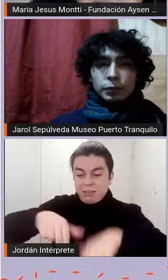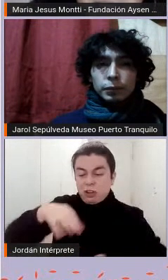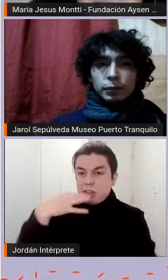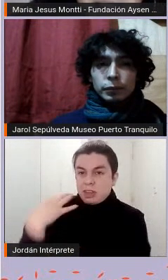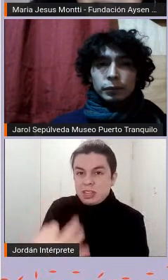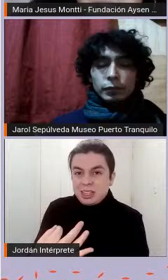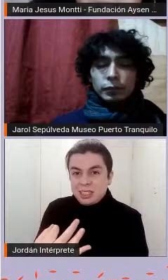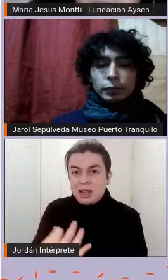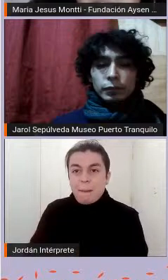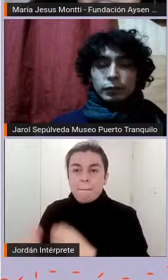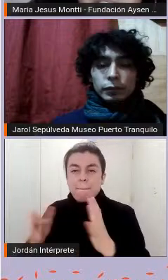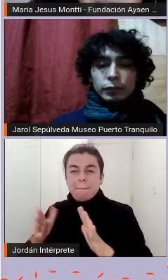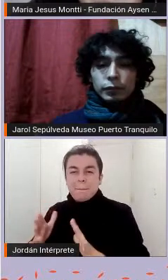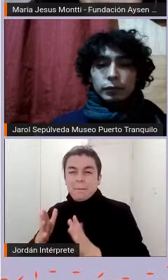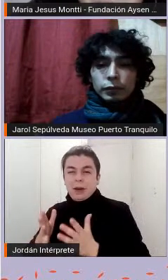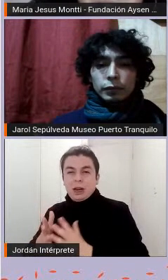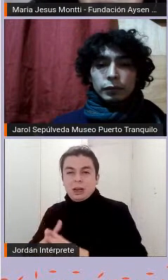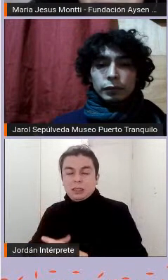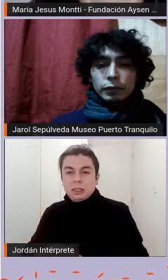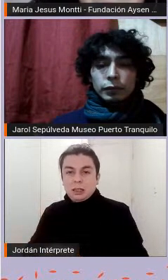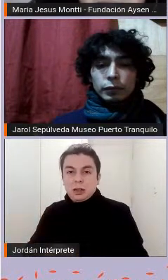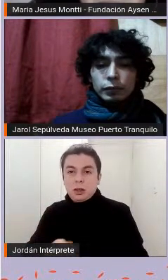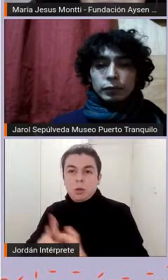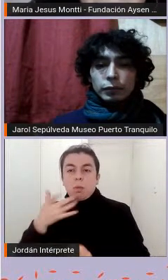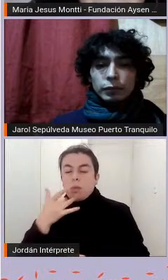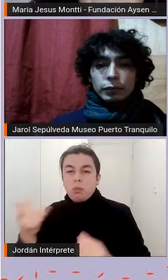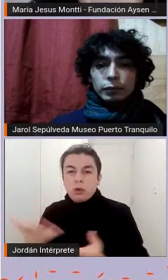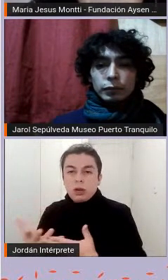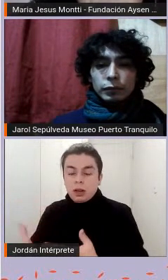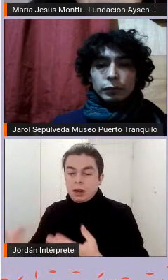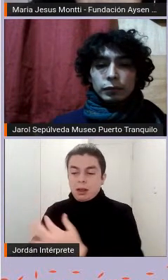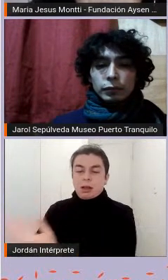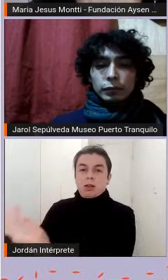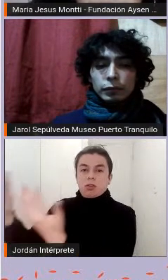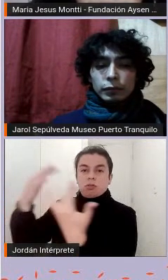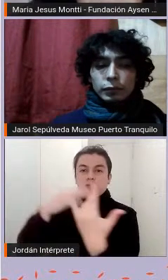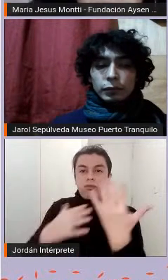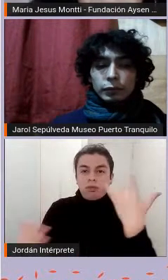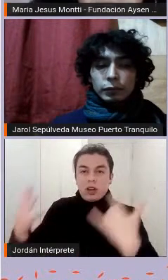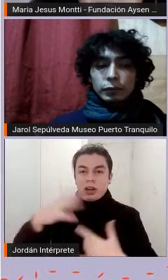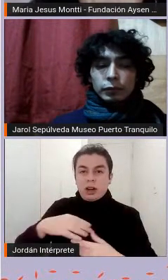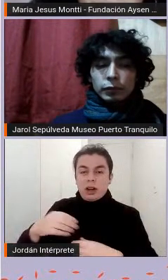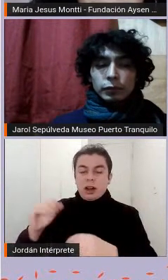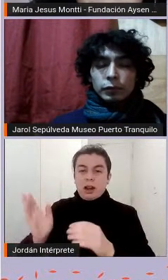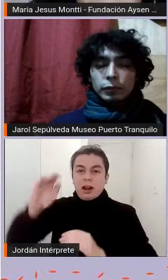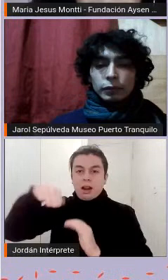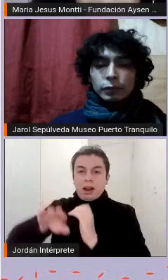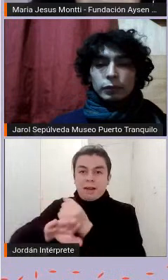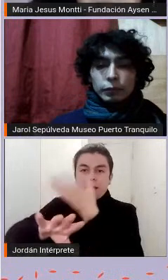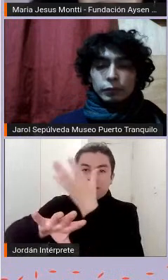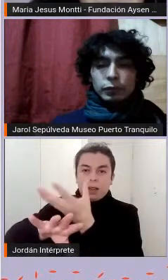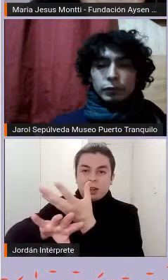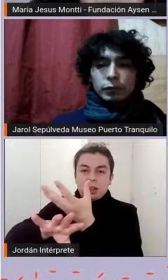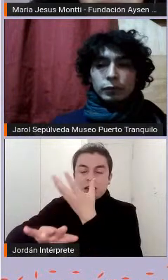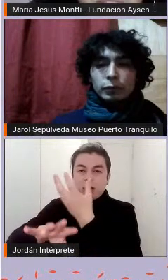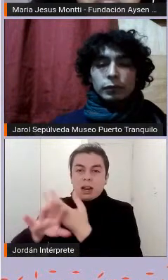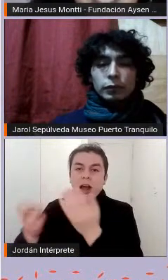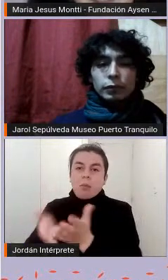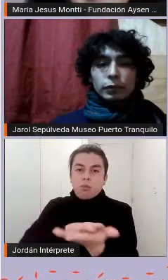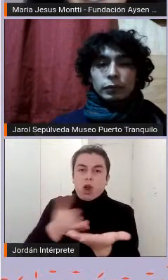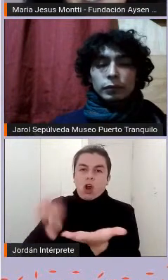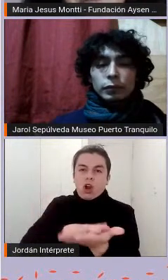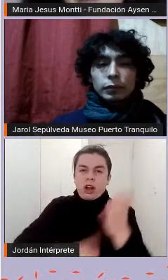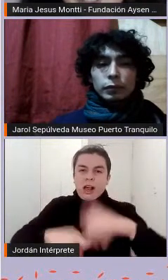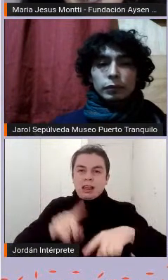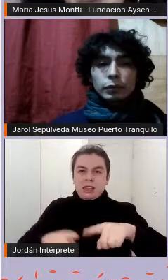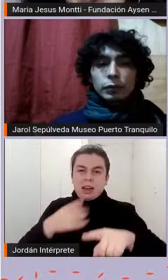se trata de una muerte masiva por intoxicación de marea roja. Obviamente